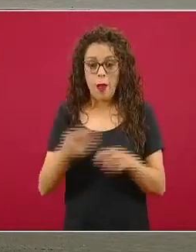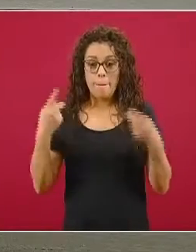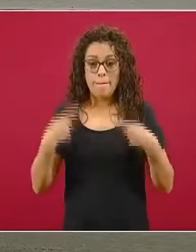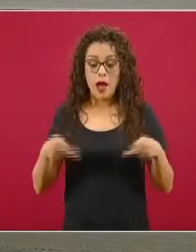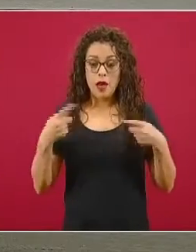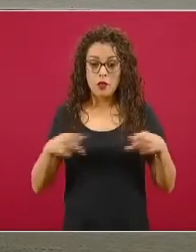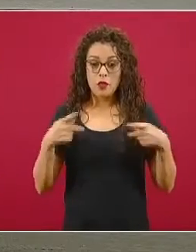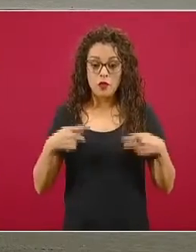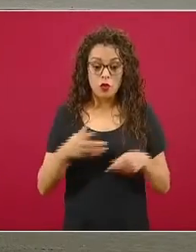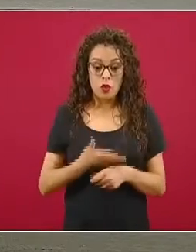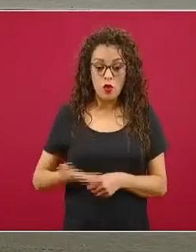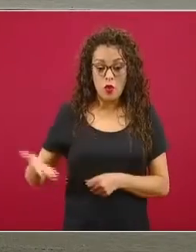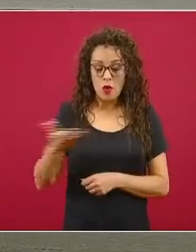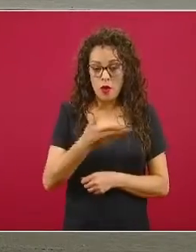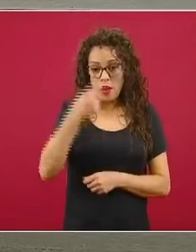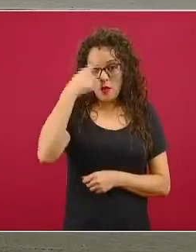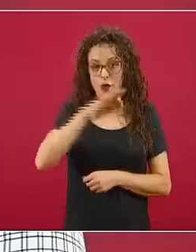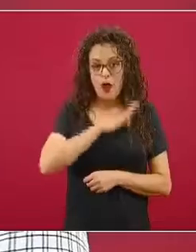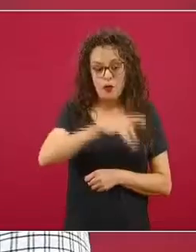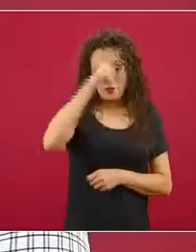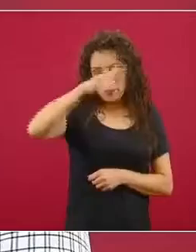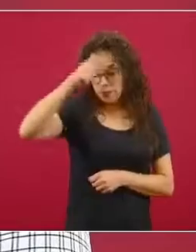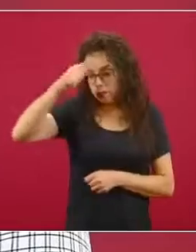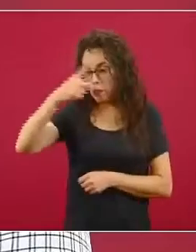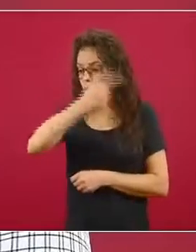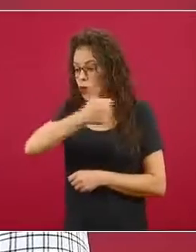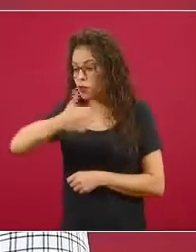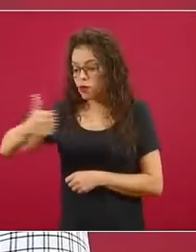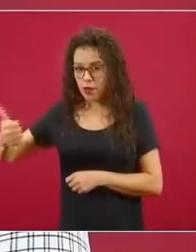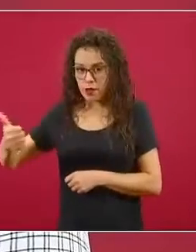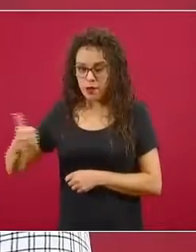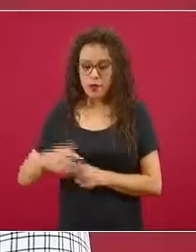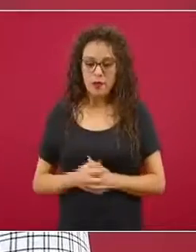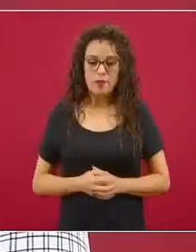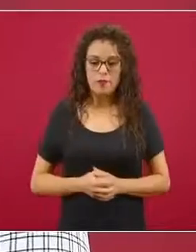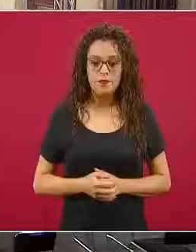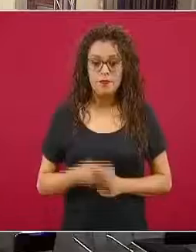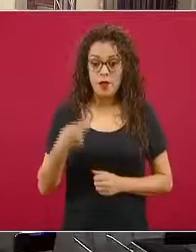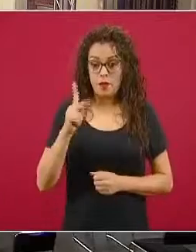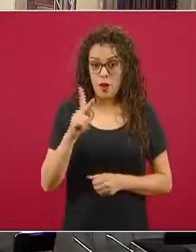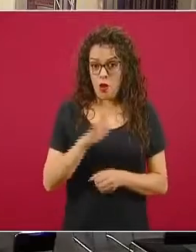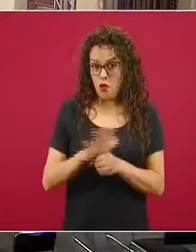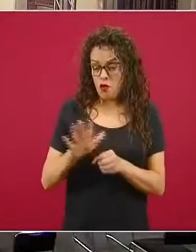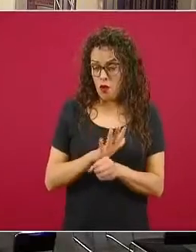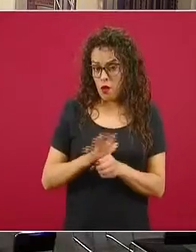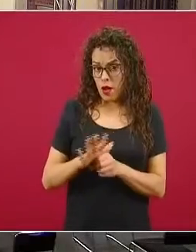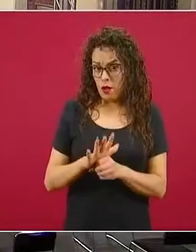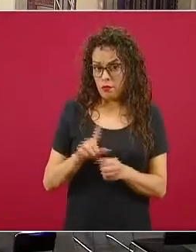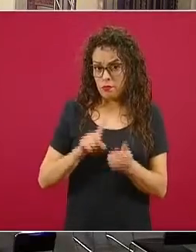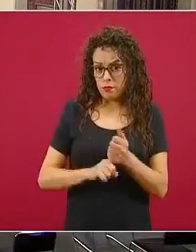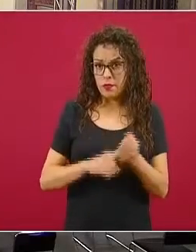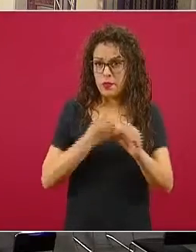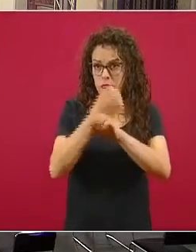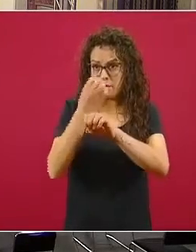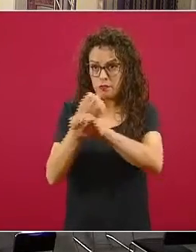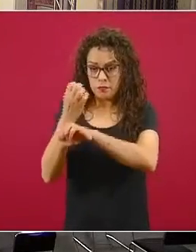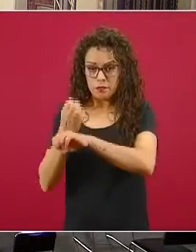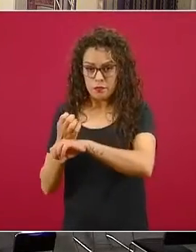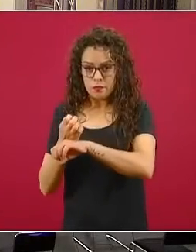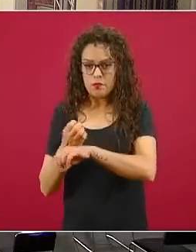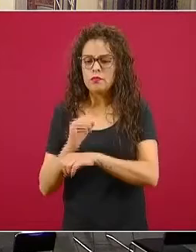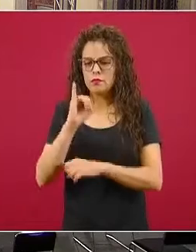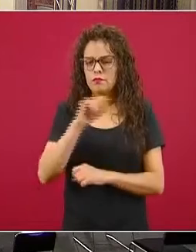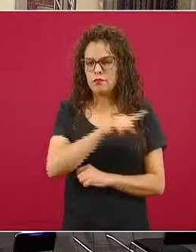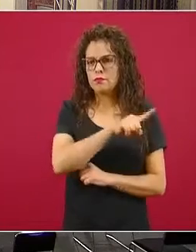personal para poder identificar cada uno de ellos. Pero en el nivel local, hablando del nivel estatal y jurisdiccional, de